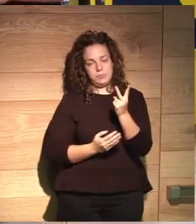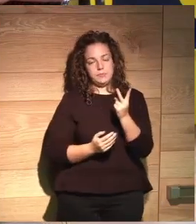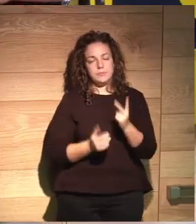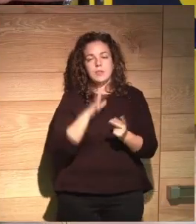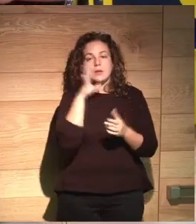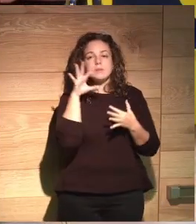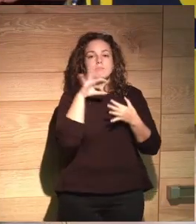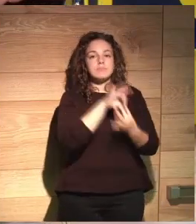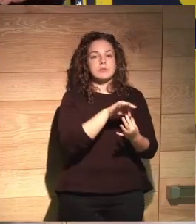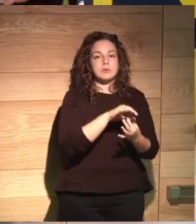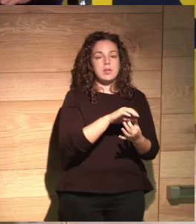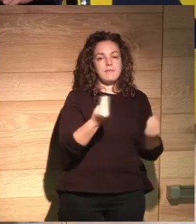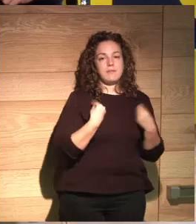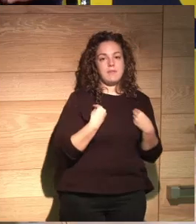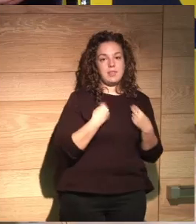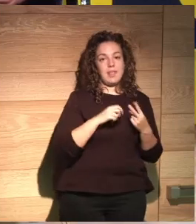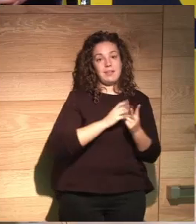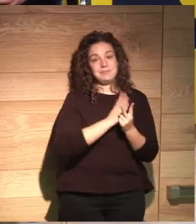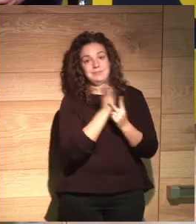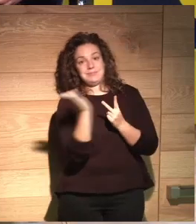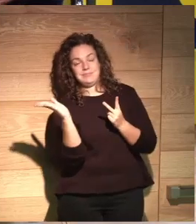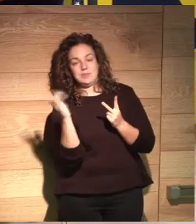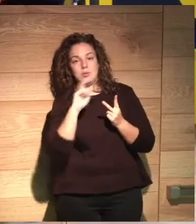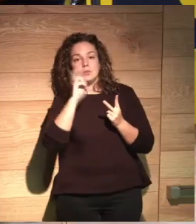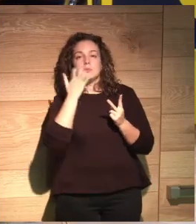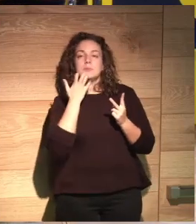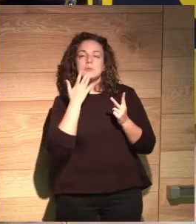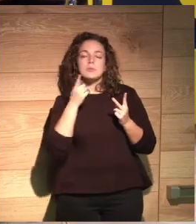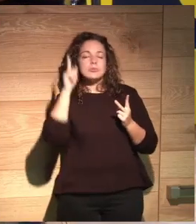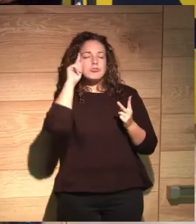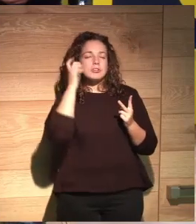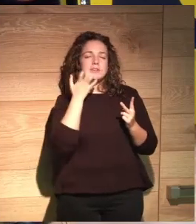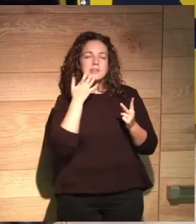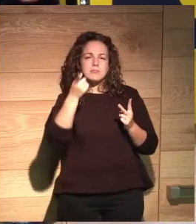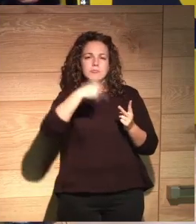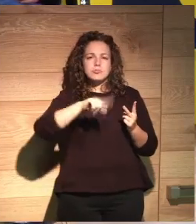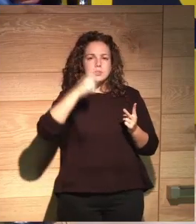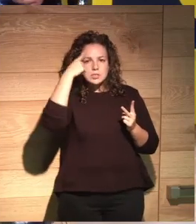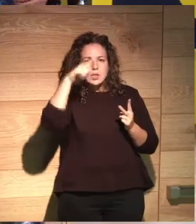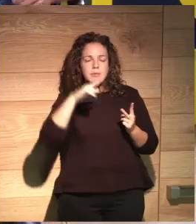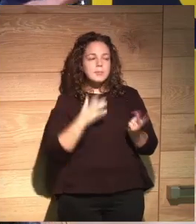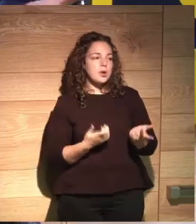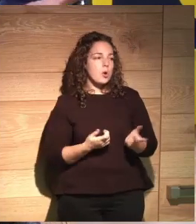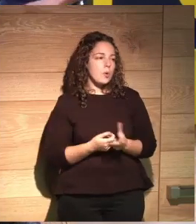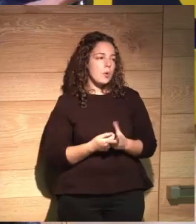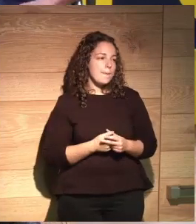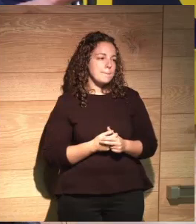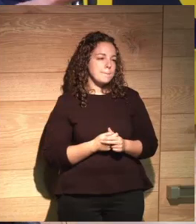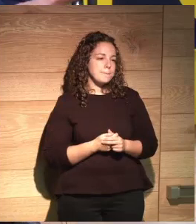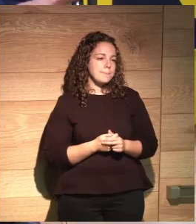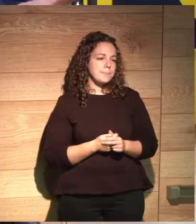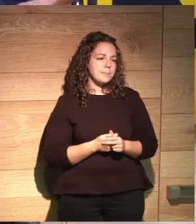vivienda y la ciudad que estamos hablando la otra es por ejemplo que ustedes no sé si ustedes saben pero pero los